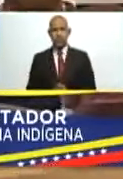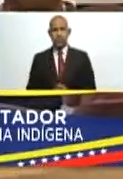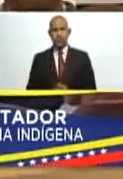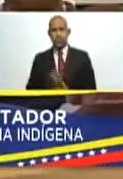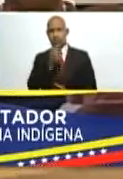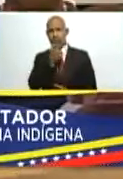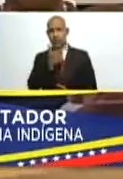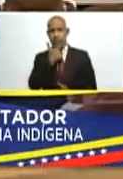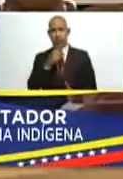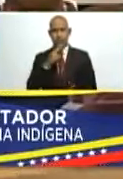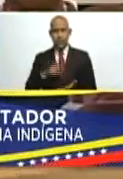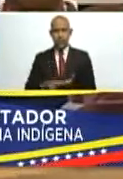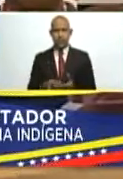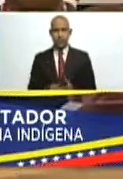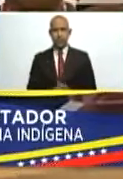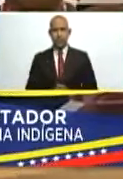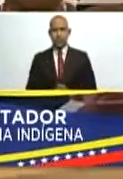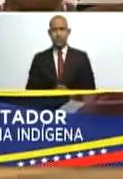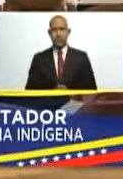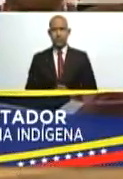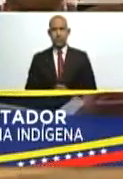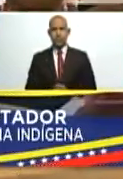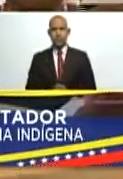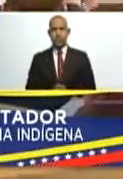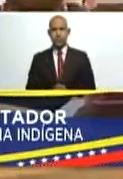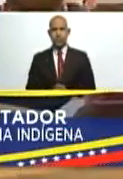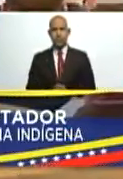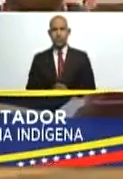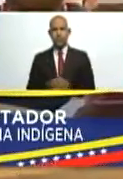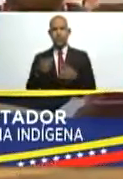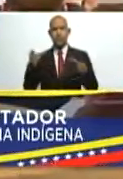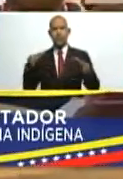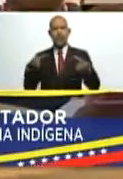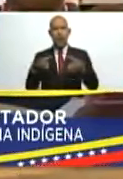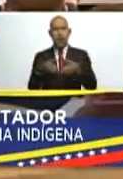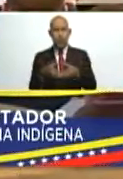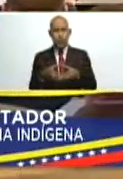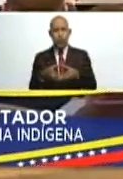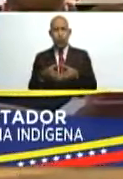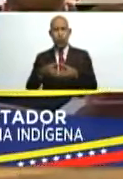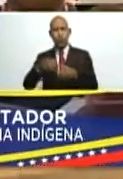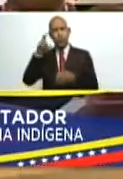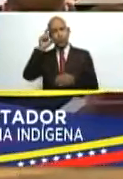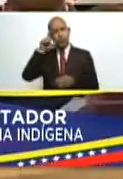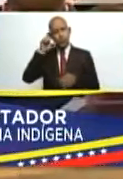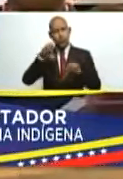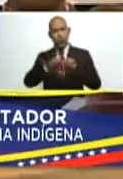maravilloso, de verdad. La reunión con educadores, educadoras.